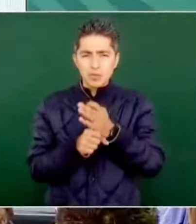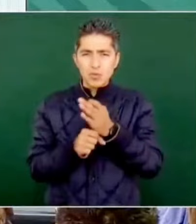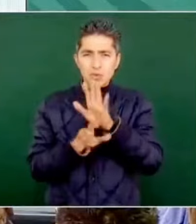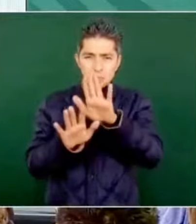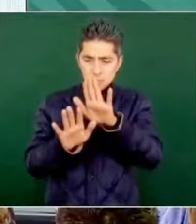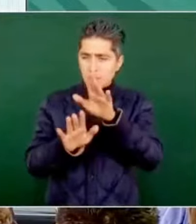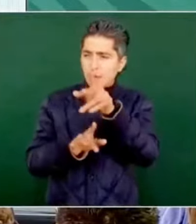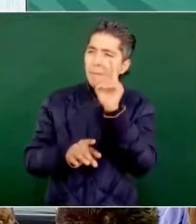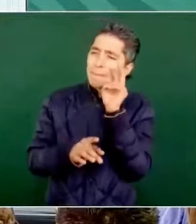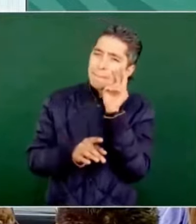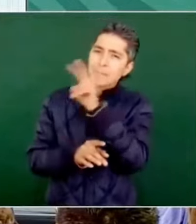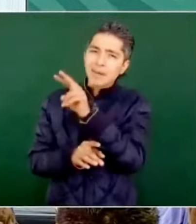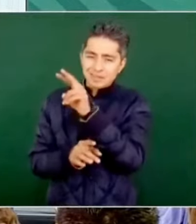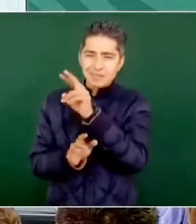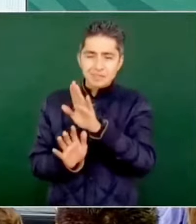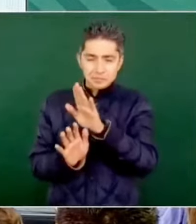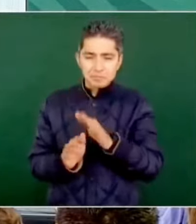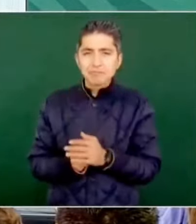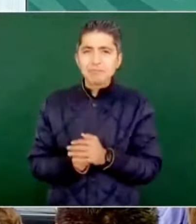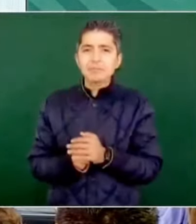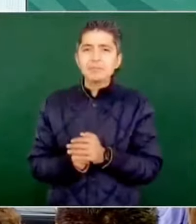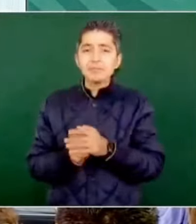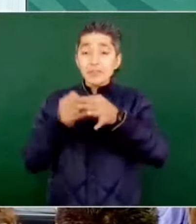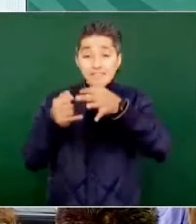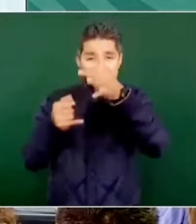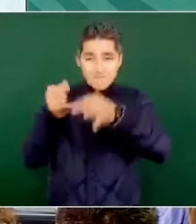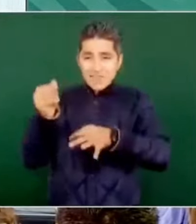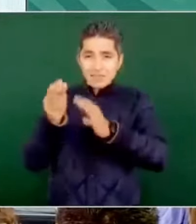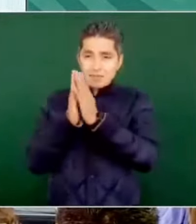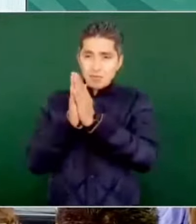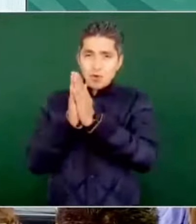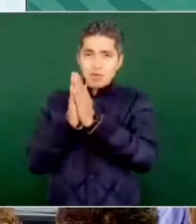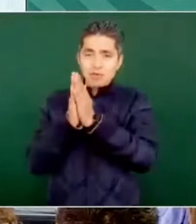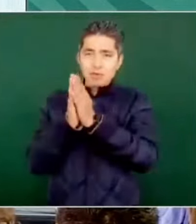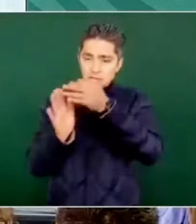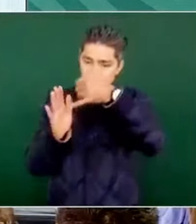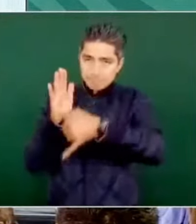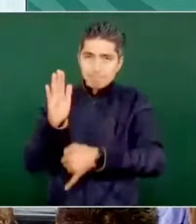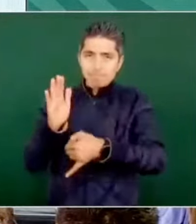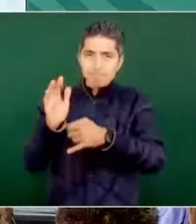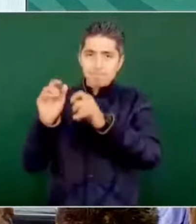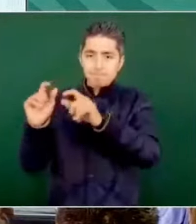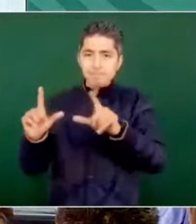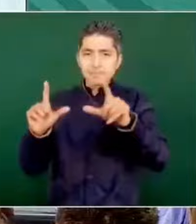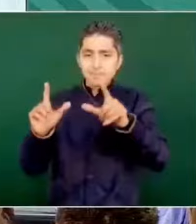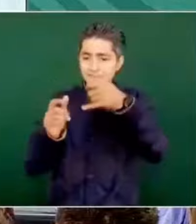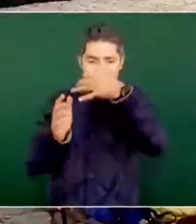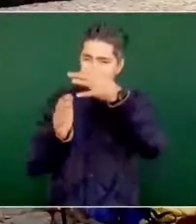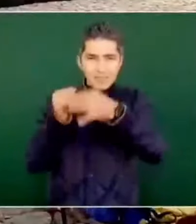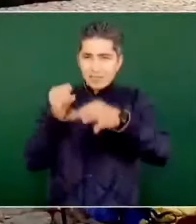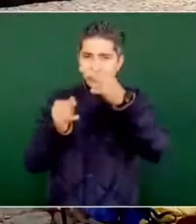ver si puedes pasar al final al